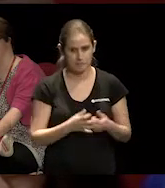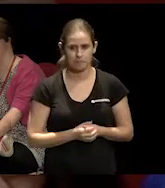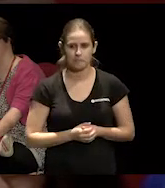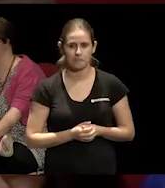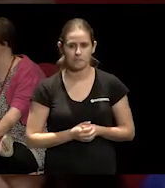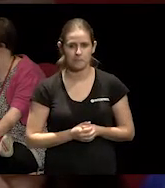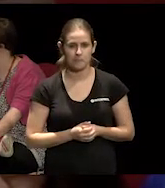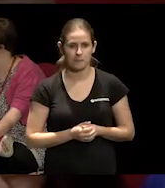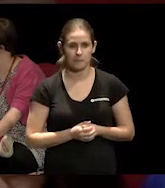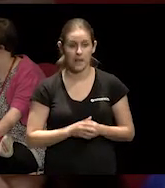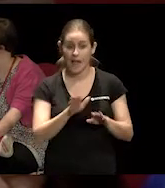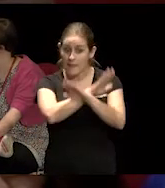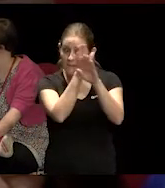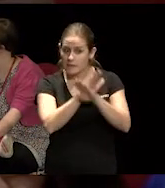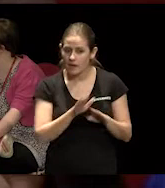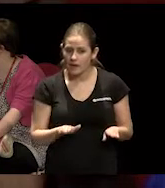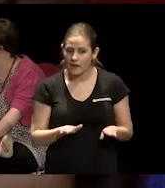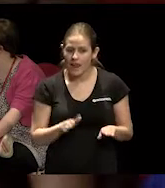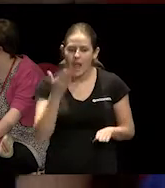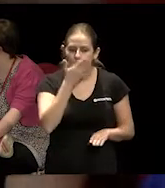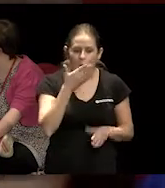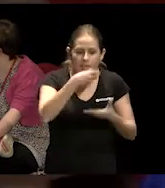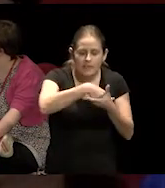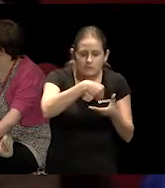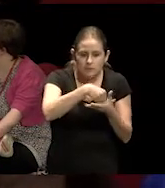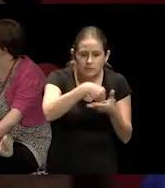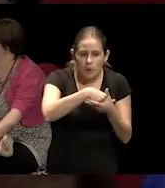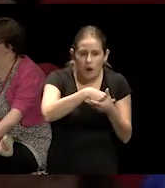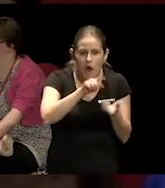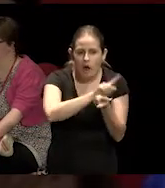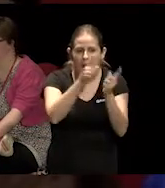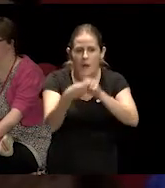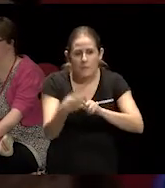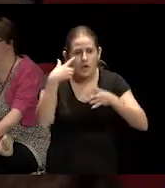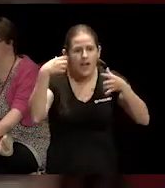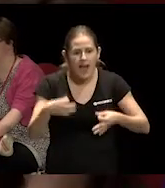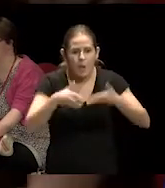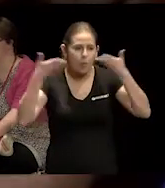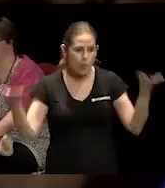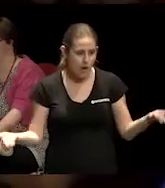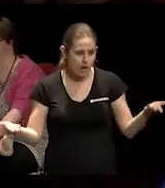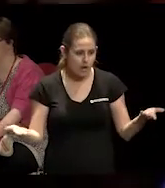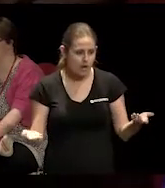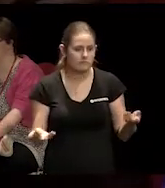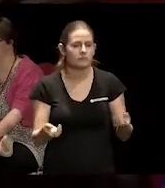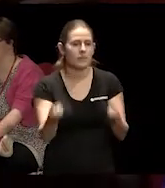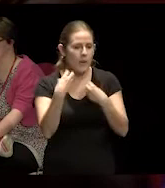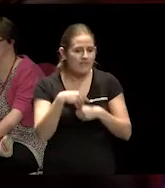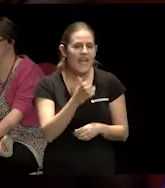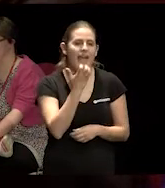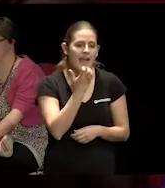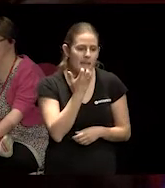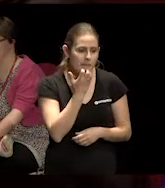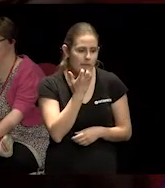cuál fue el cambio real que hicisteis vosotros en vuestra escuela o cómo empezasteis a cambiarlo. Con claro. Ejemplos reales, por ejemplo. Me interesa